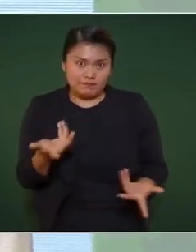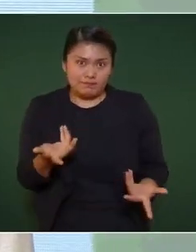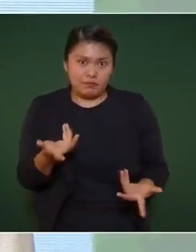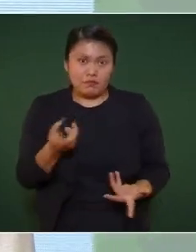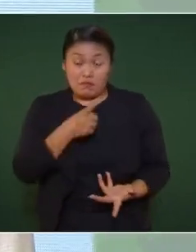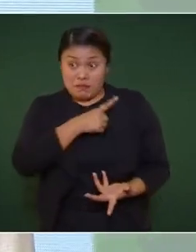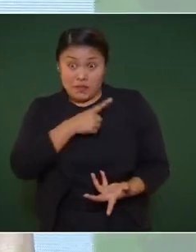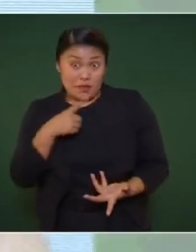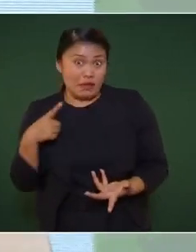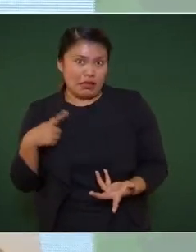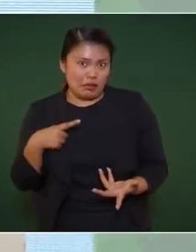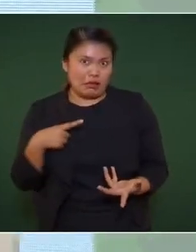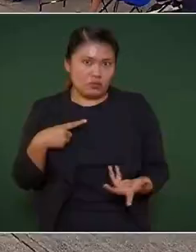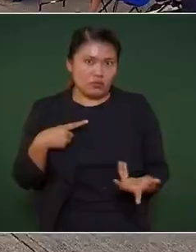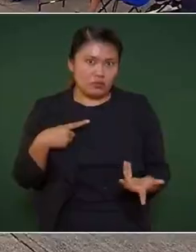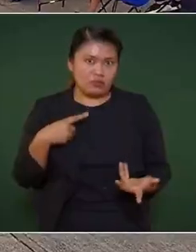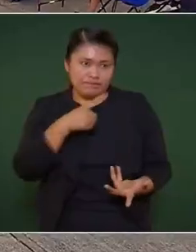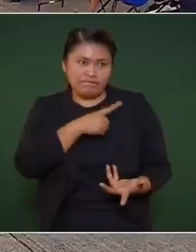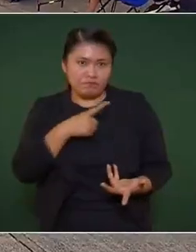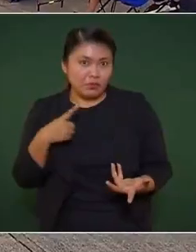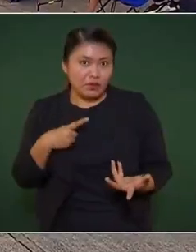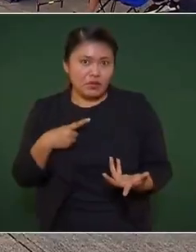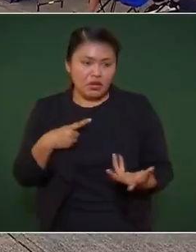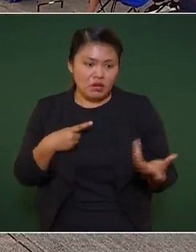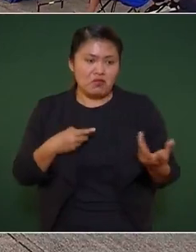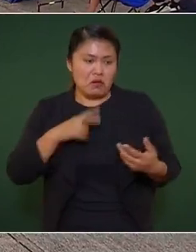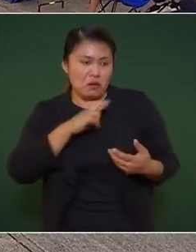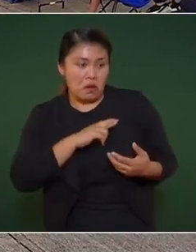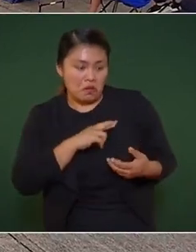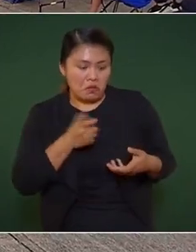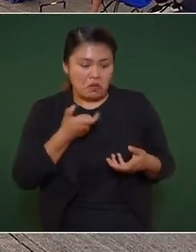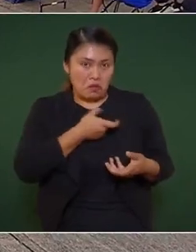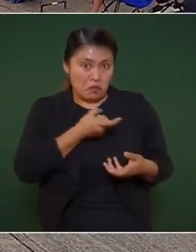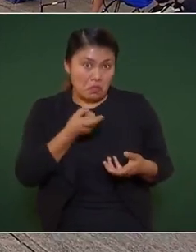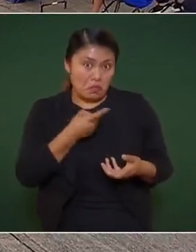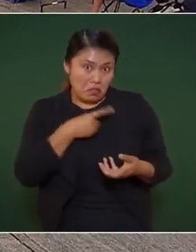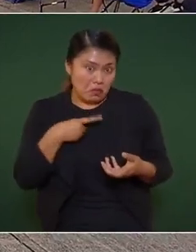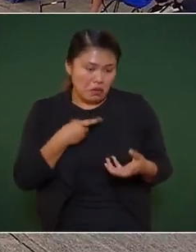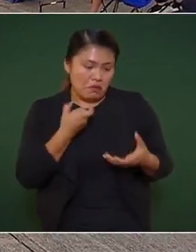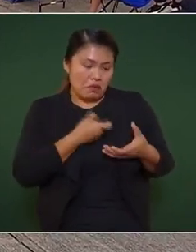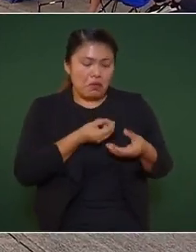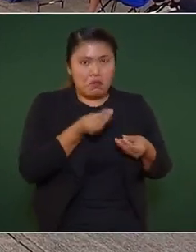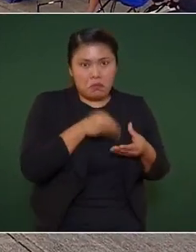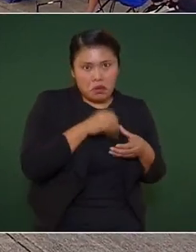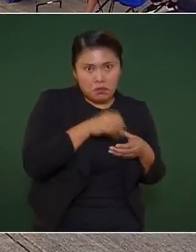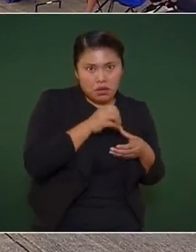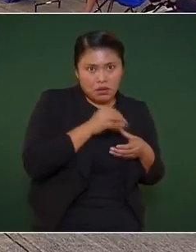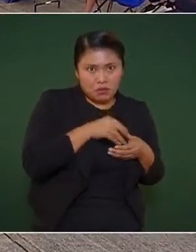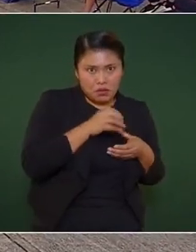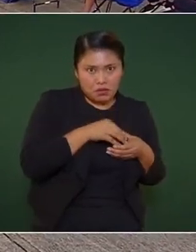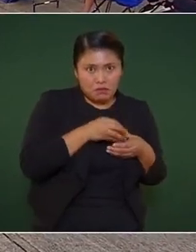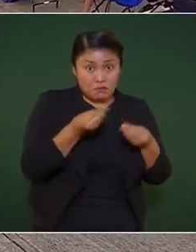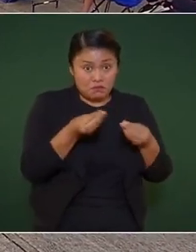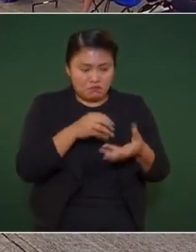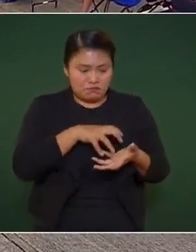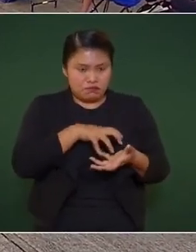de unos cuantos en deuda pública y así vas a ayudar.